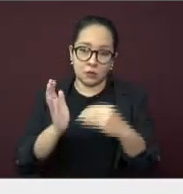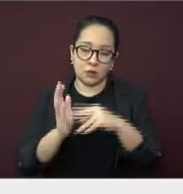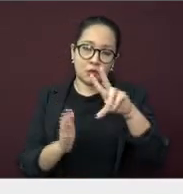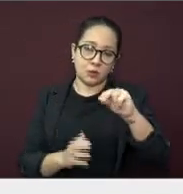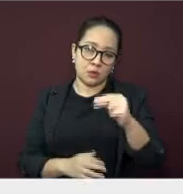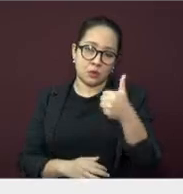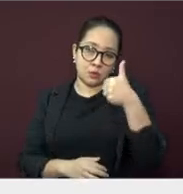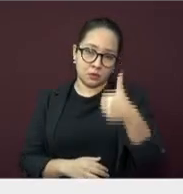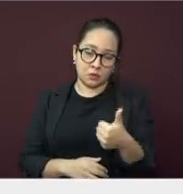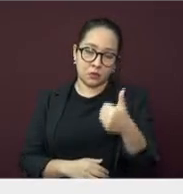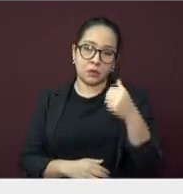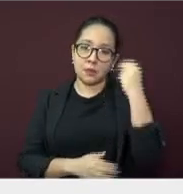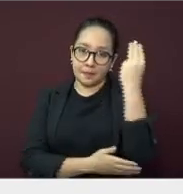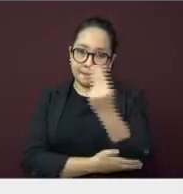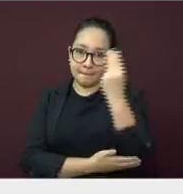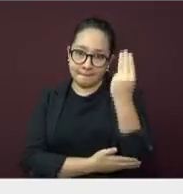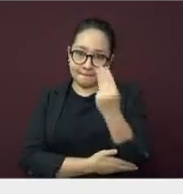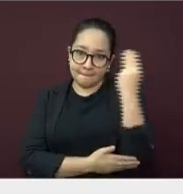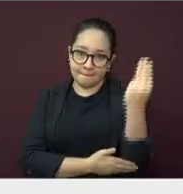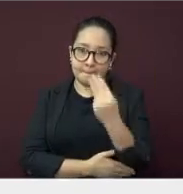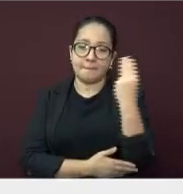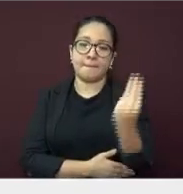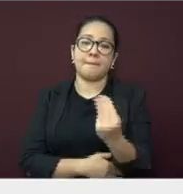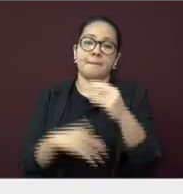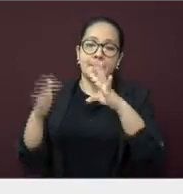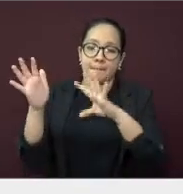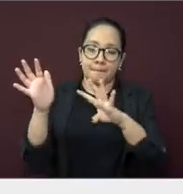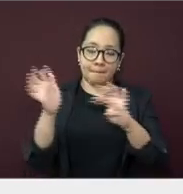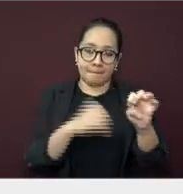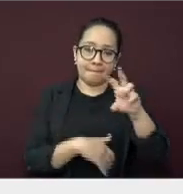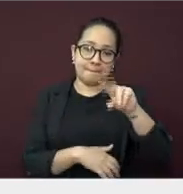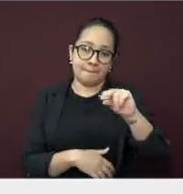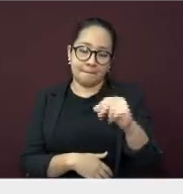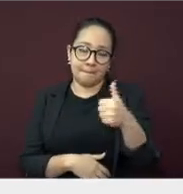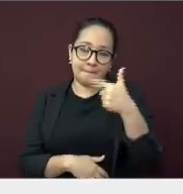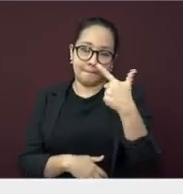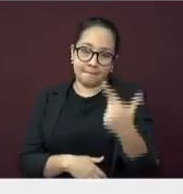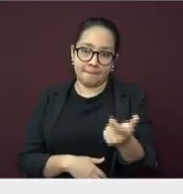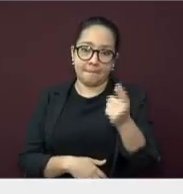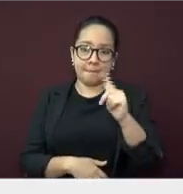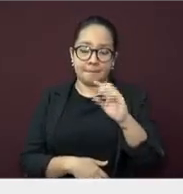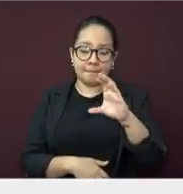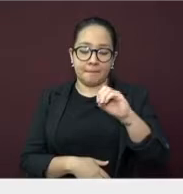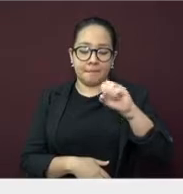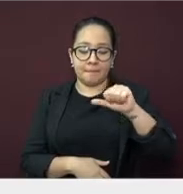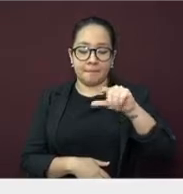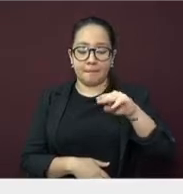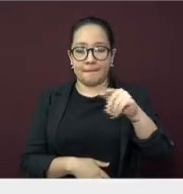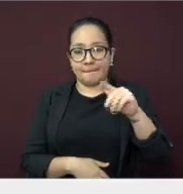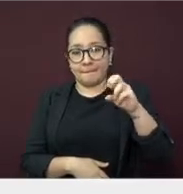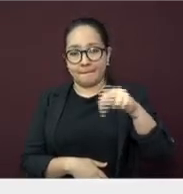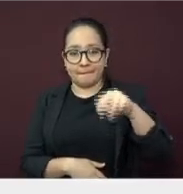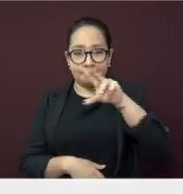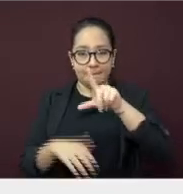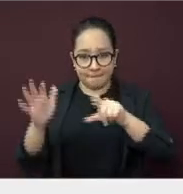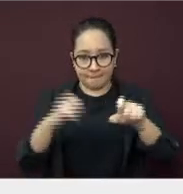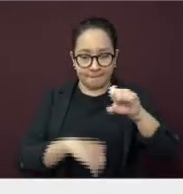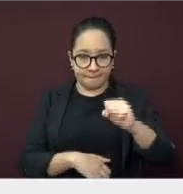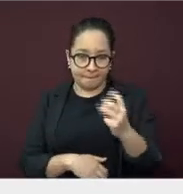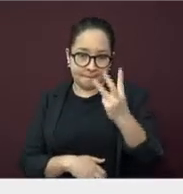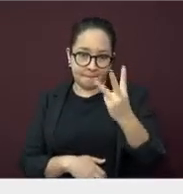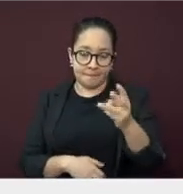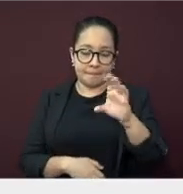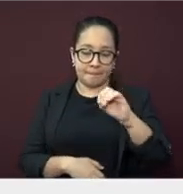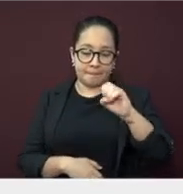minatitlán con 987 cosamaloapan 773 y cosoleacaque